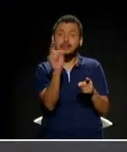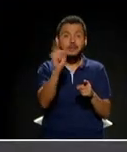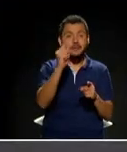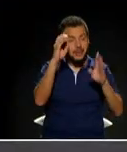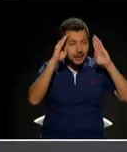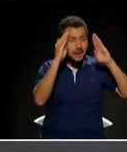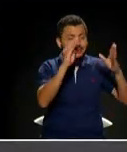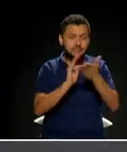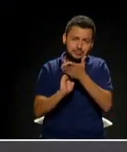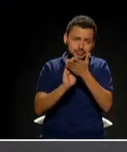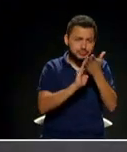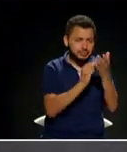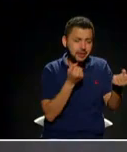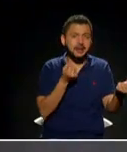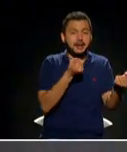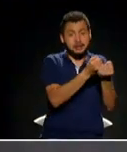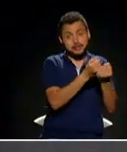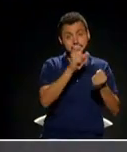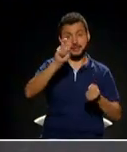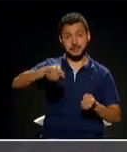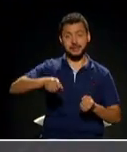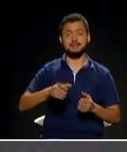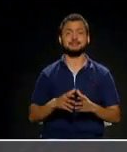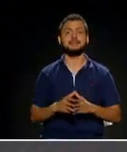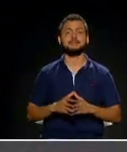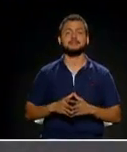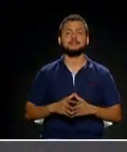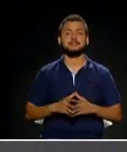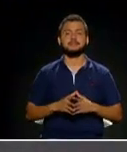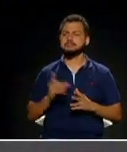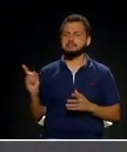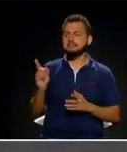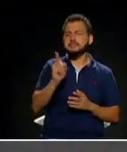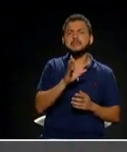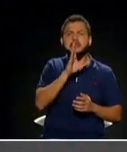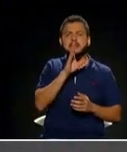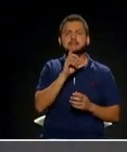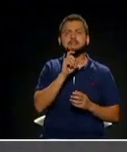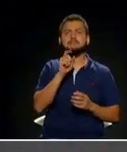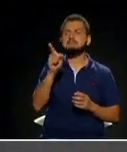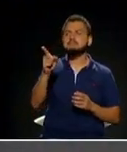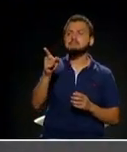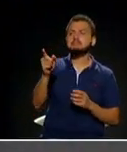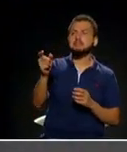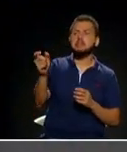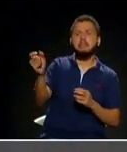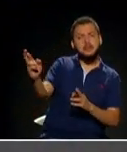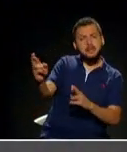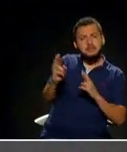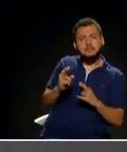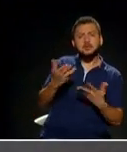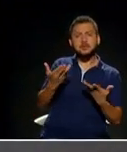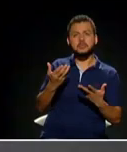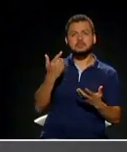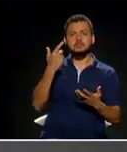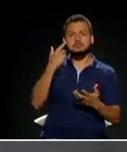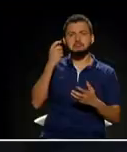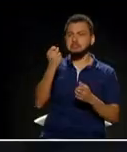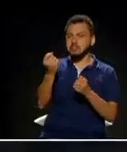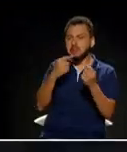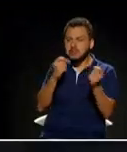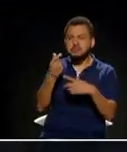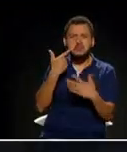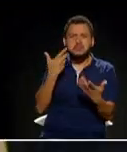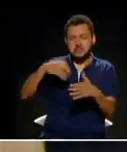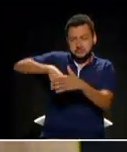fundamental bien turno entonces ahora para el candidato juan carlos vélez uribe quien va a tomar entonces su balotta para poderle indicar la